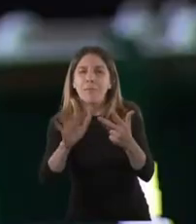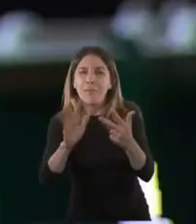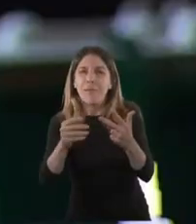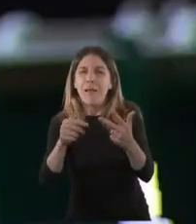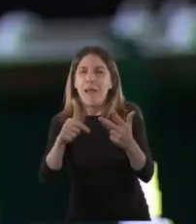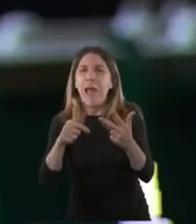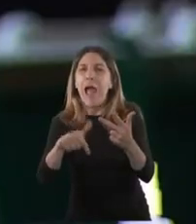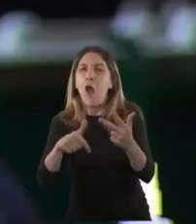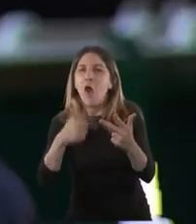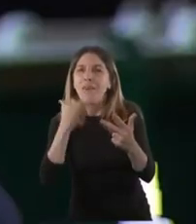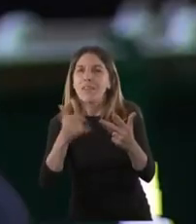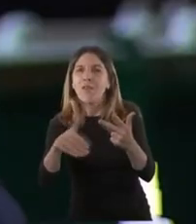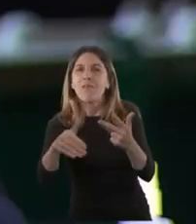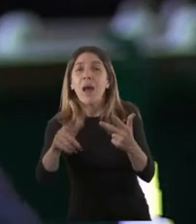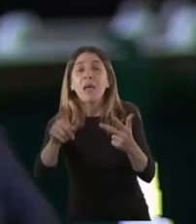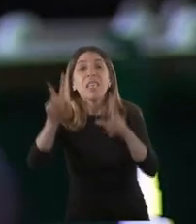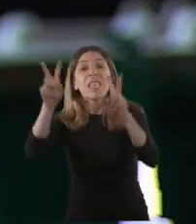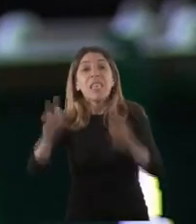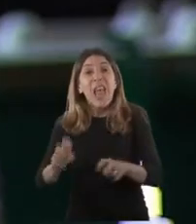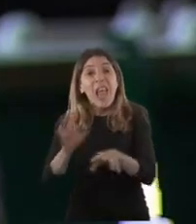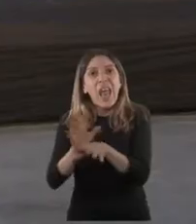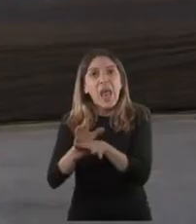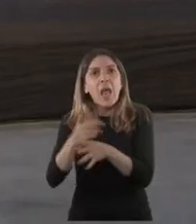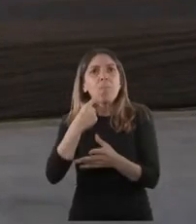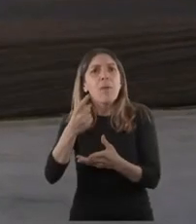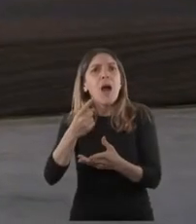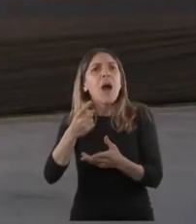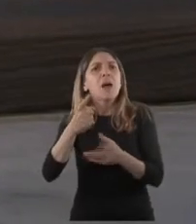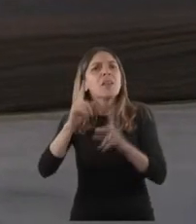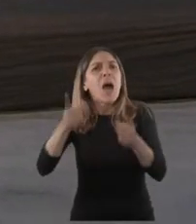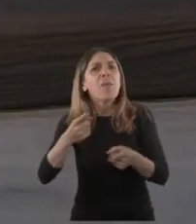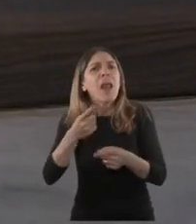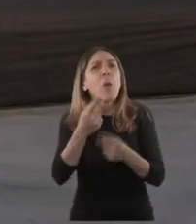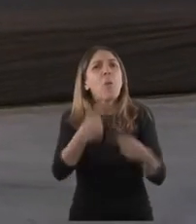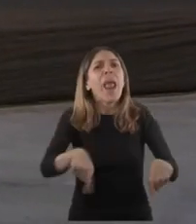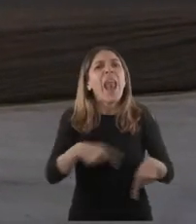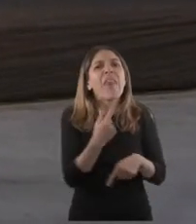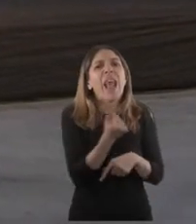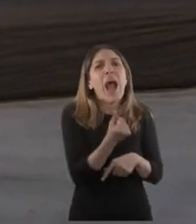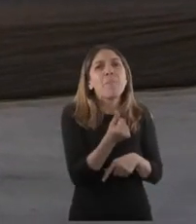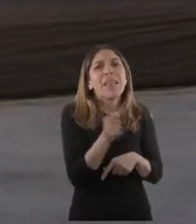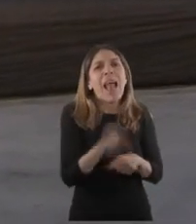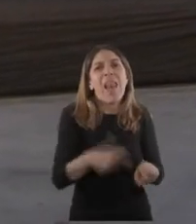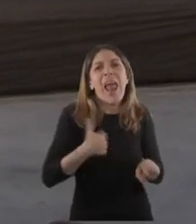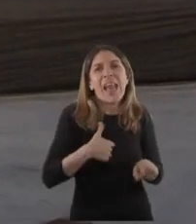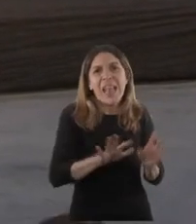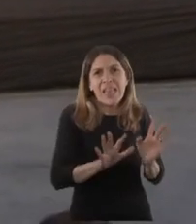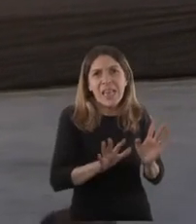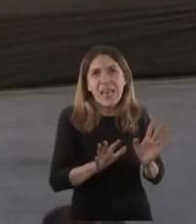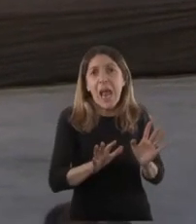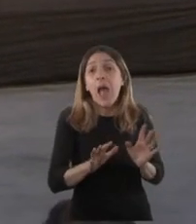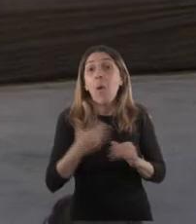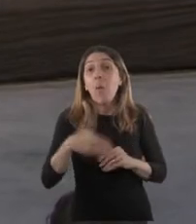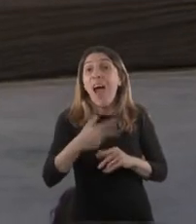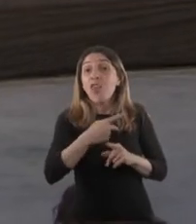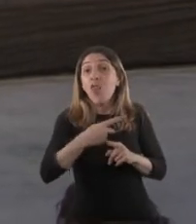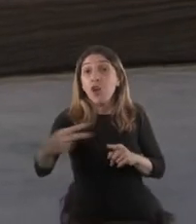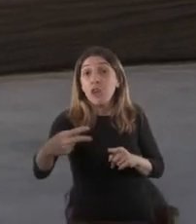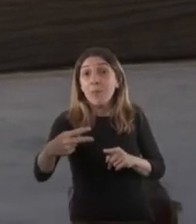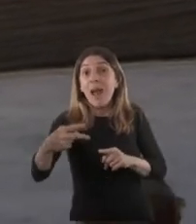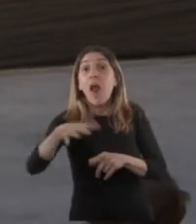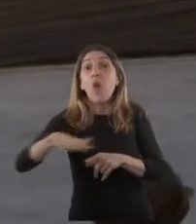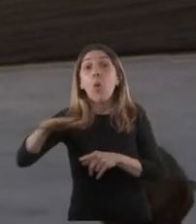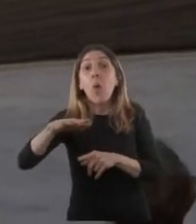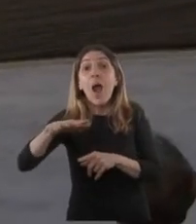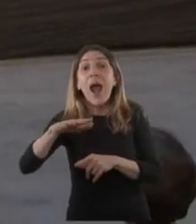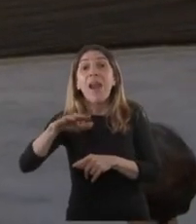sector de bienes de capital, tan querido sector de bienes de capital de la Argentina, y es que en 15 días en Florencio Varela, en el